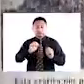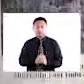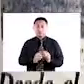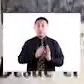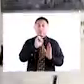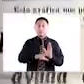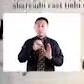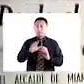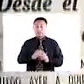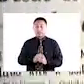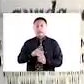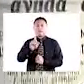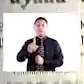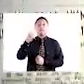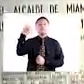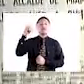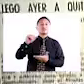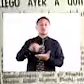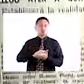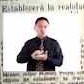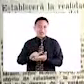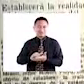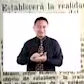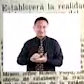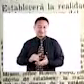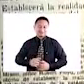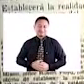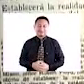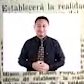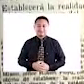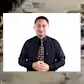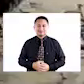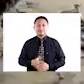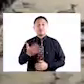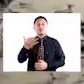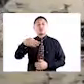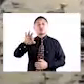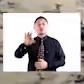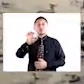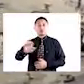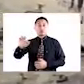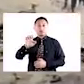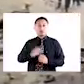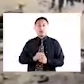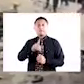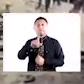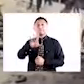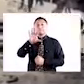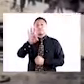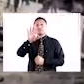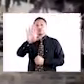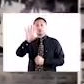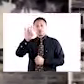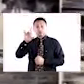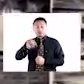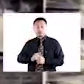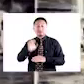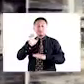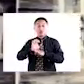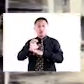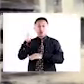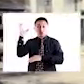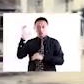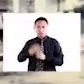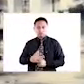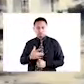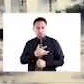solidaridad y sus donaciones llegaron al 1.000.000 de sucres. El 19 de enero de 1958, Ecuador y